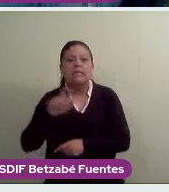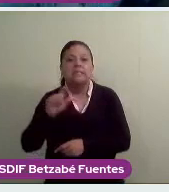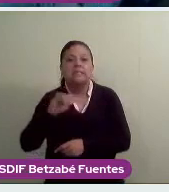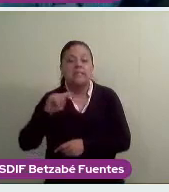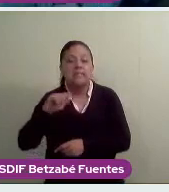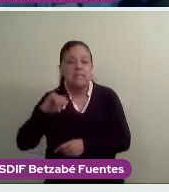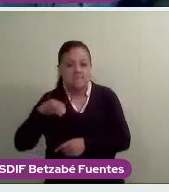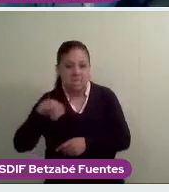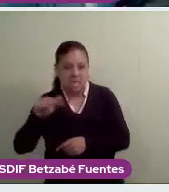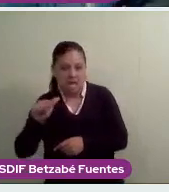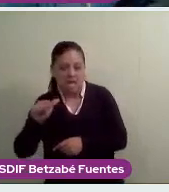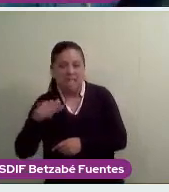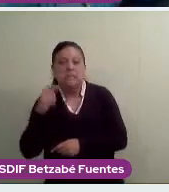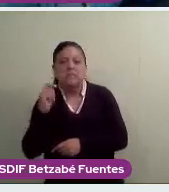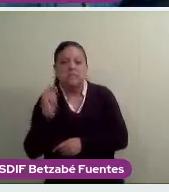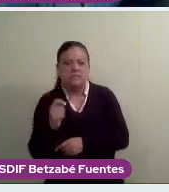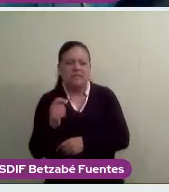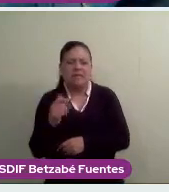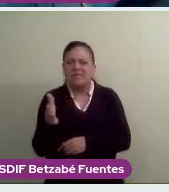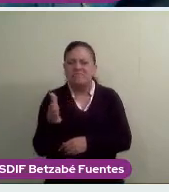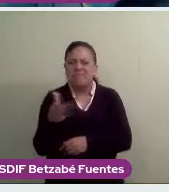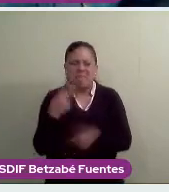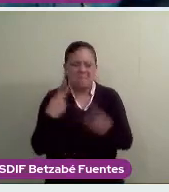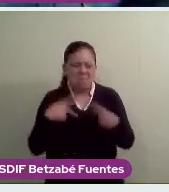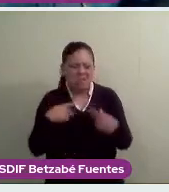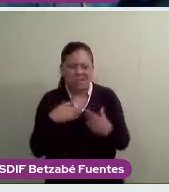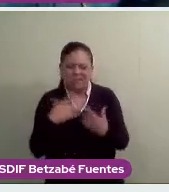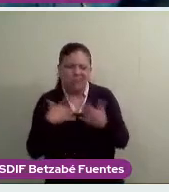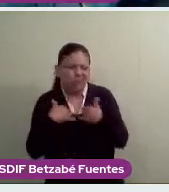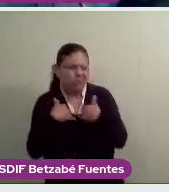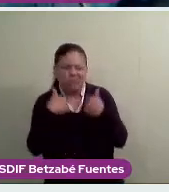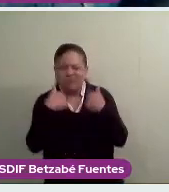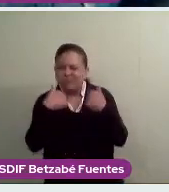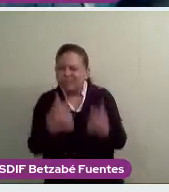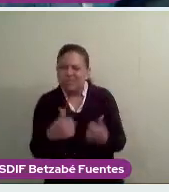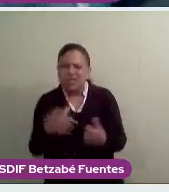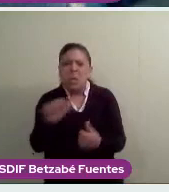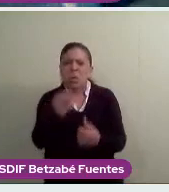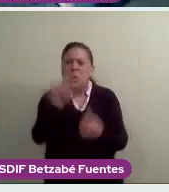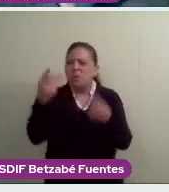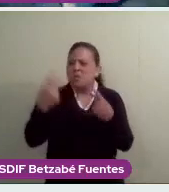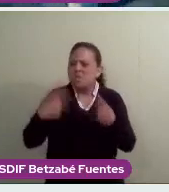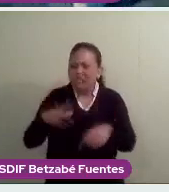de reconocimiento de las emociones, ¿sale?